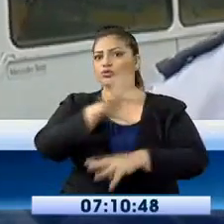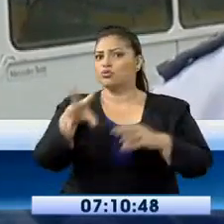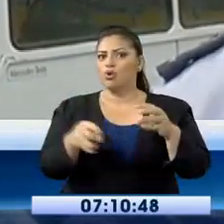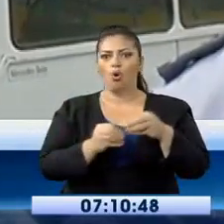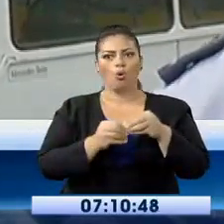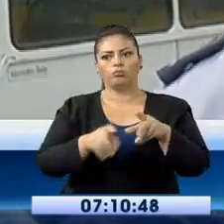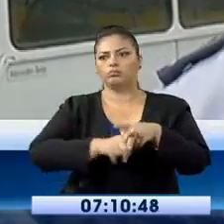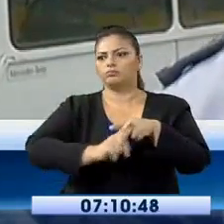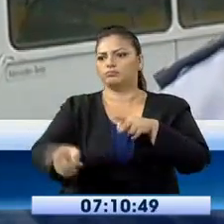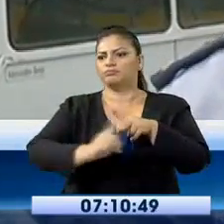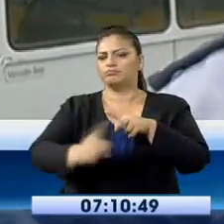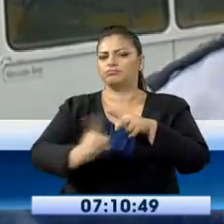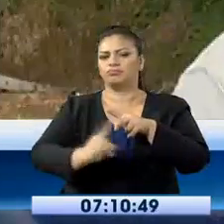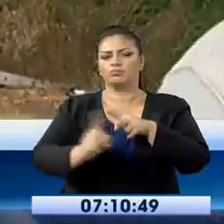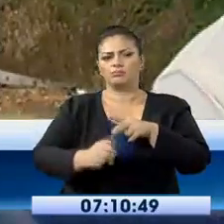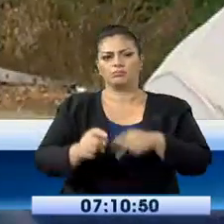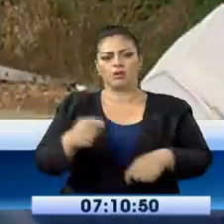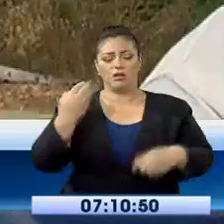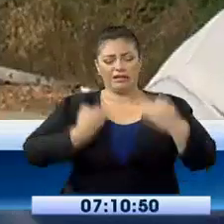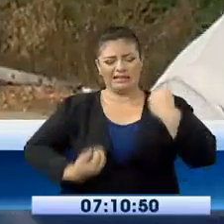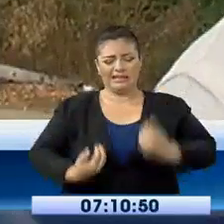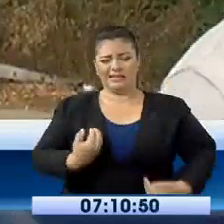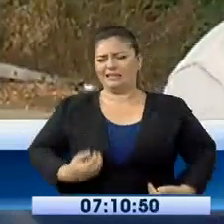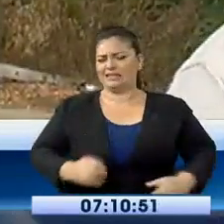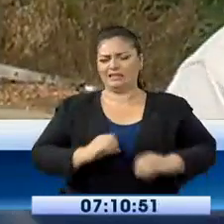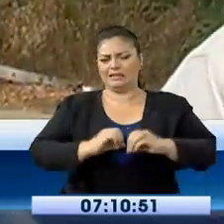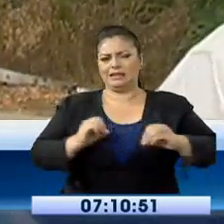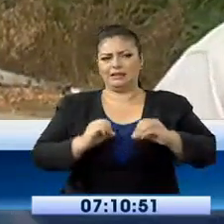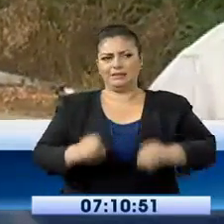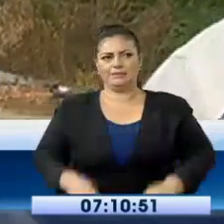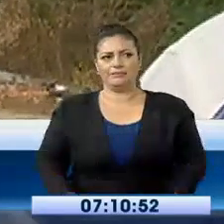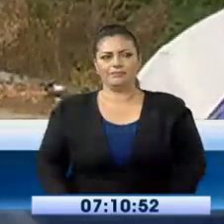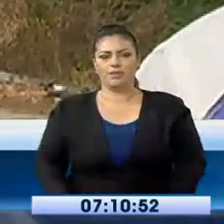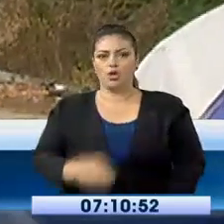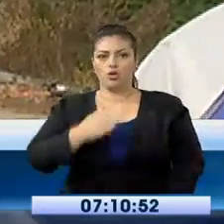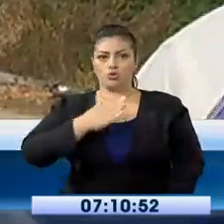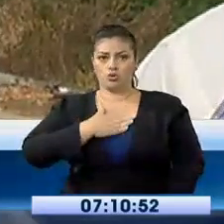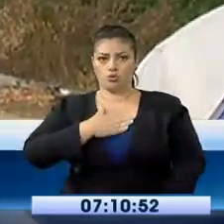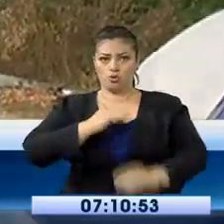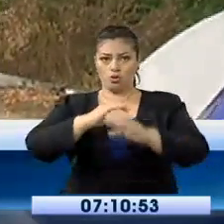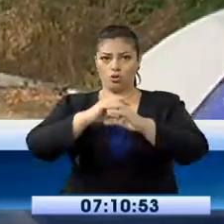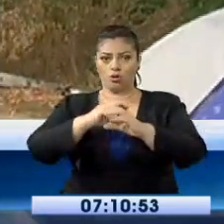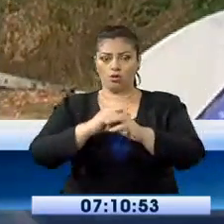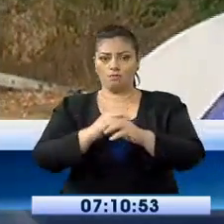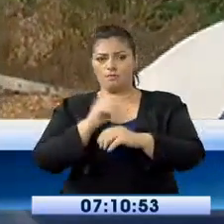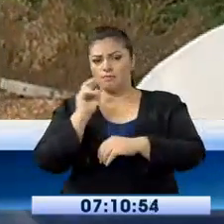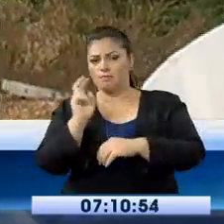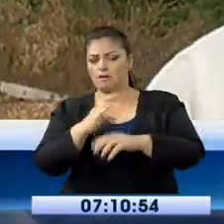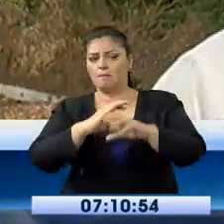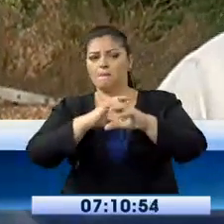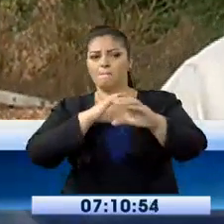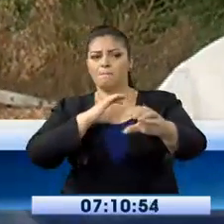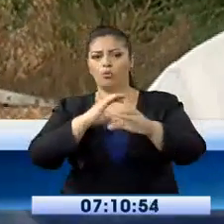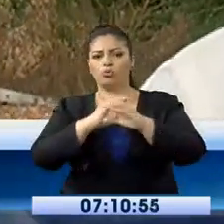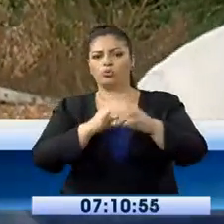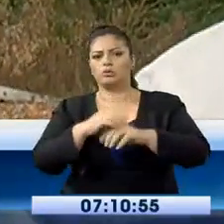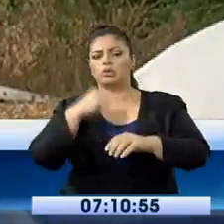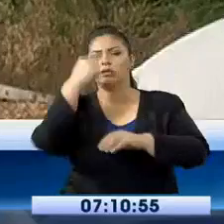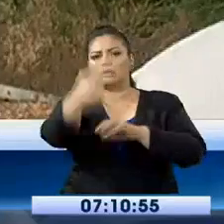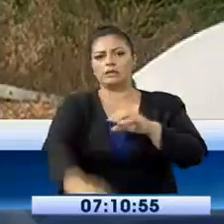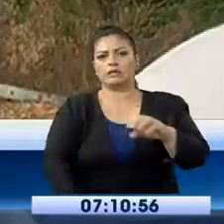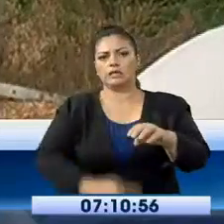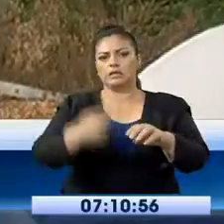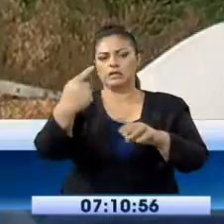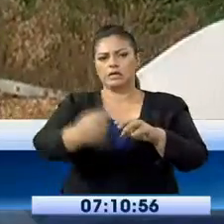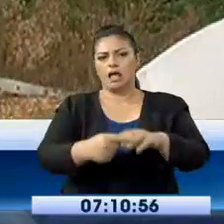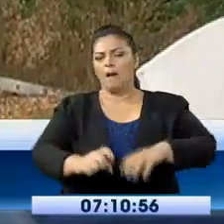el conductor, sin ningún herido. Iba del lado izquierdo y la llanta se le reventó y él llegó hasta acá. No es que iba a exceso de velocidad,